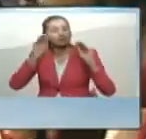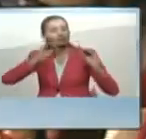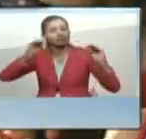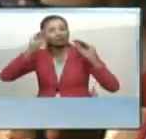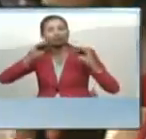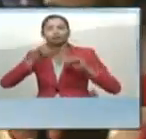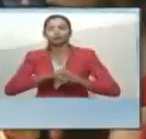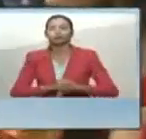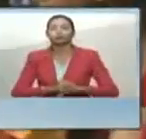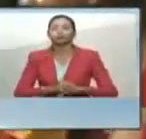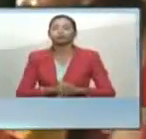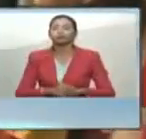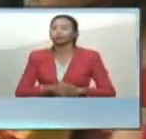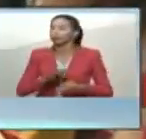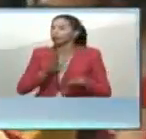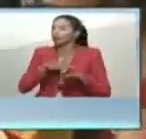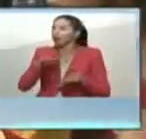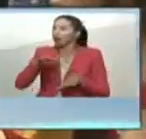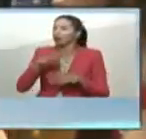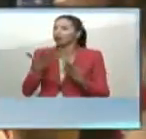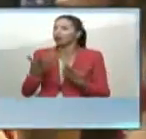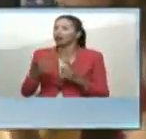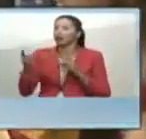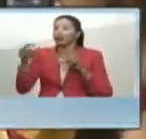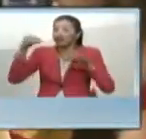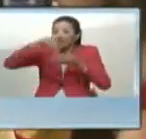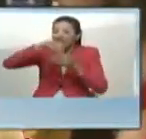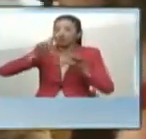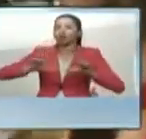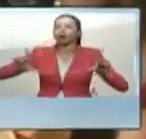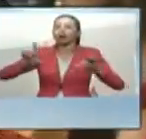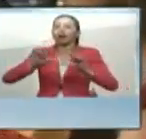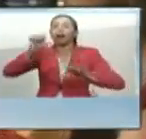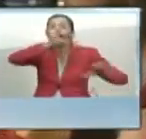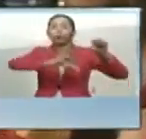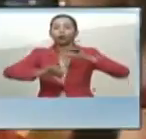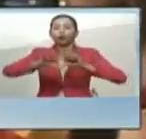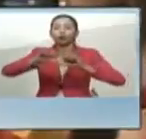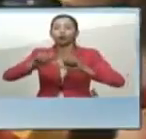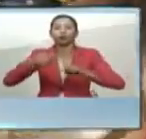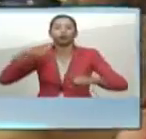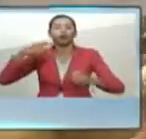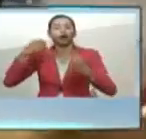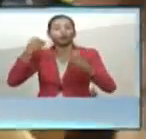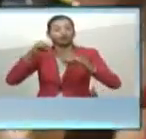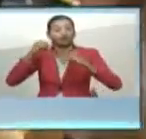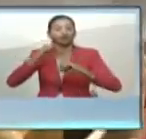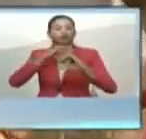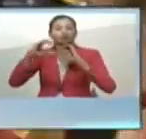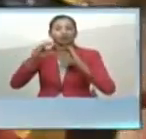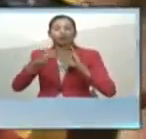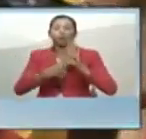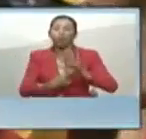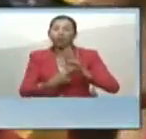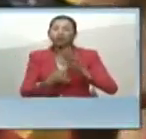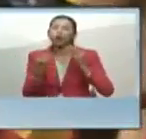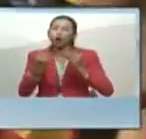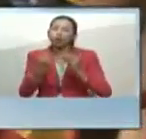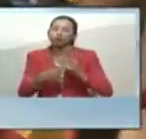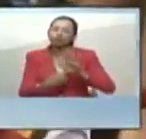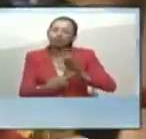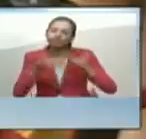Todo esto enmarcado en los laboratorios comunicacionales, en nuestras salas comunicacionales que muestren los avances de la